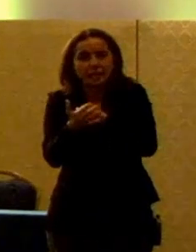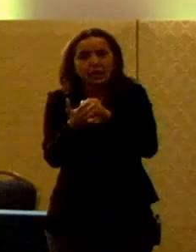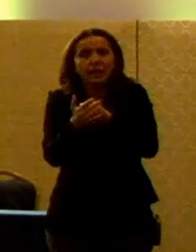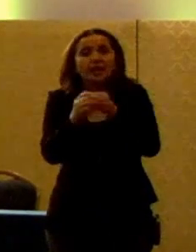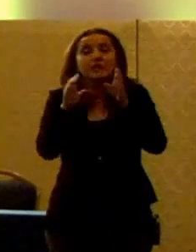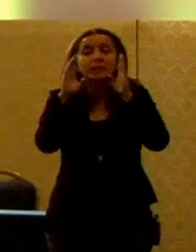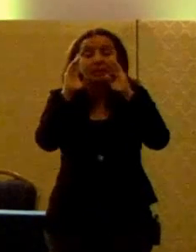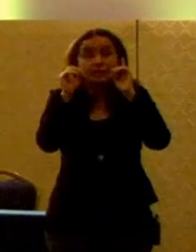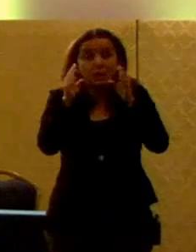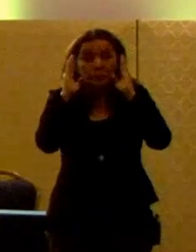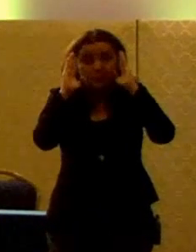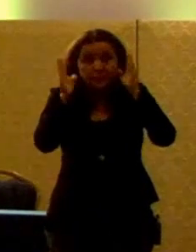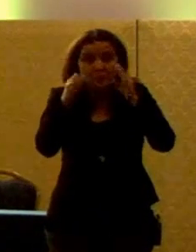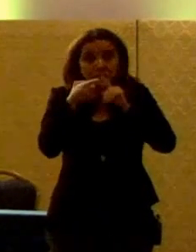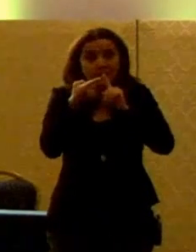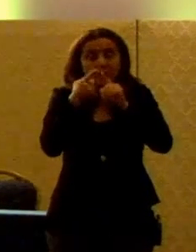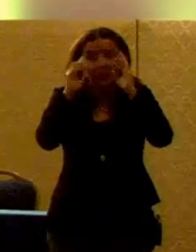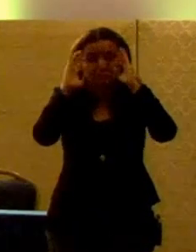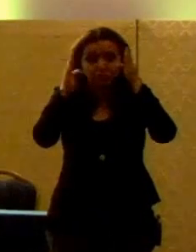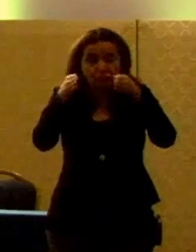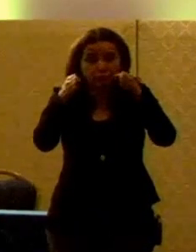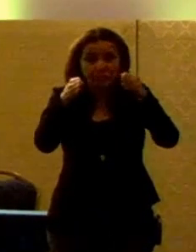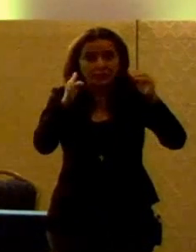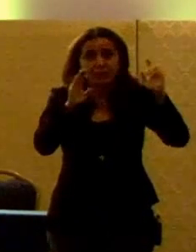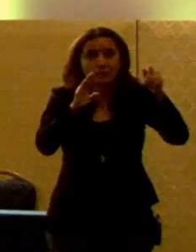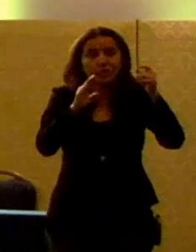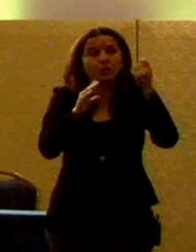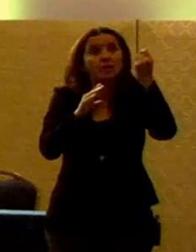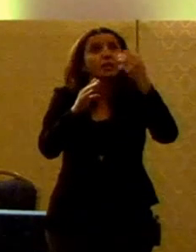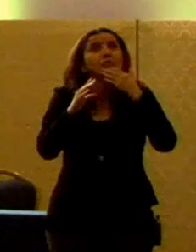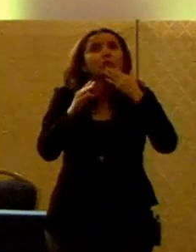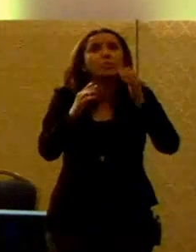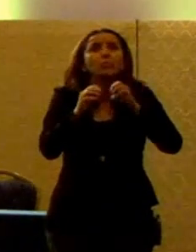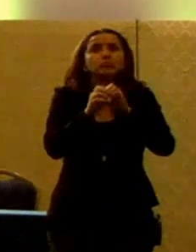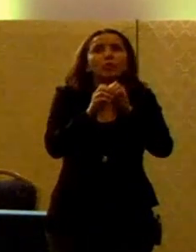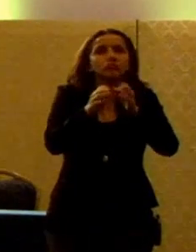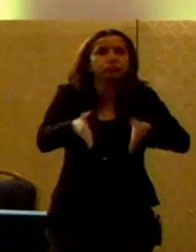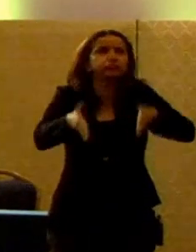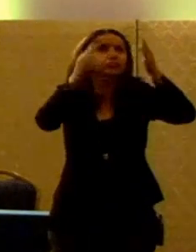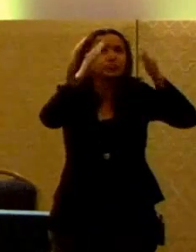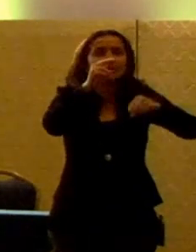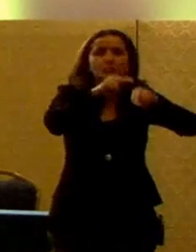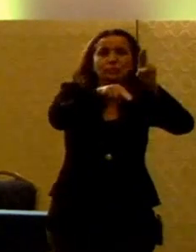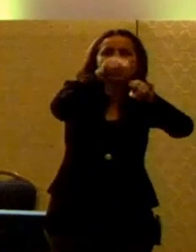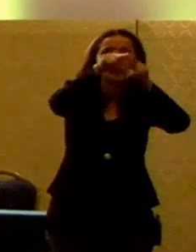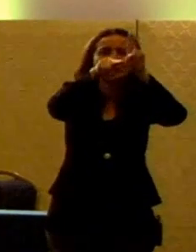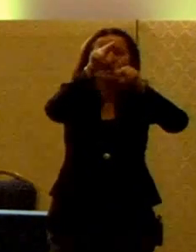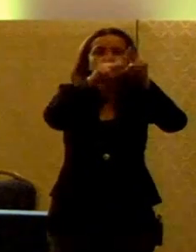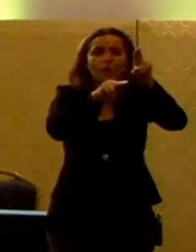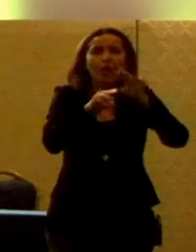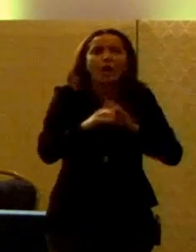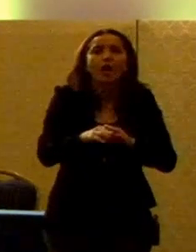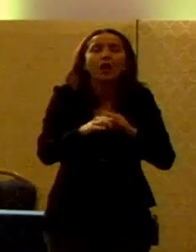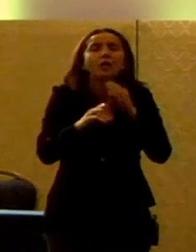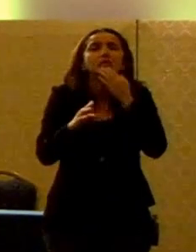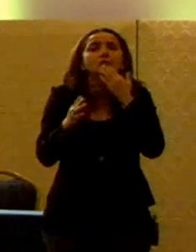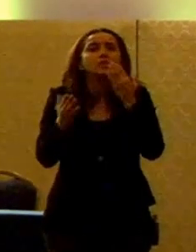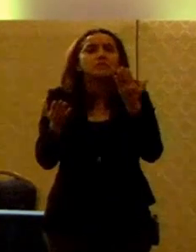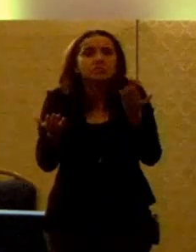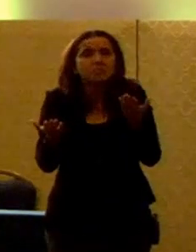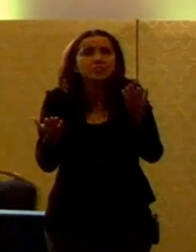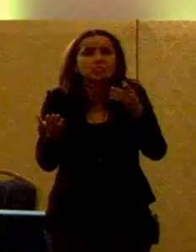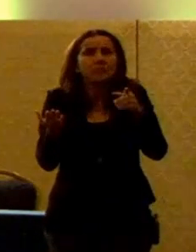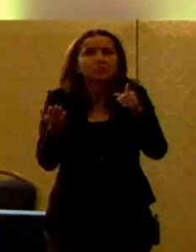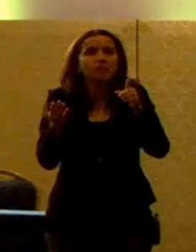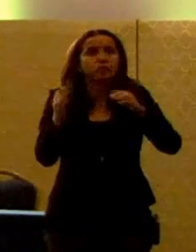primario, y si se dan cuenta en el tema de la infraestructura, realmente sí es relevante, sin embargo no fue completamente.